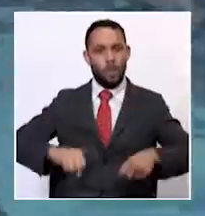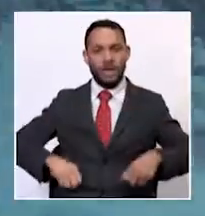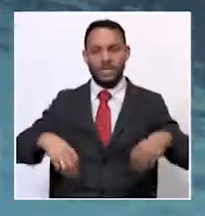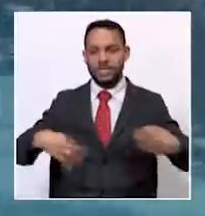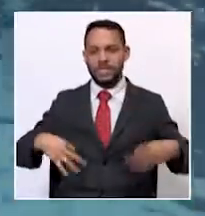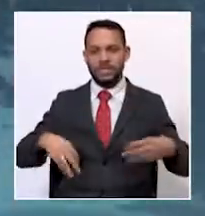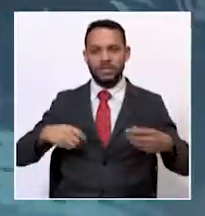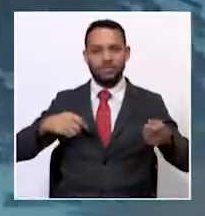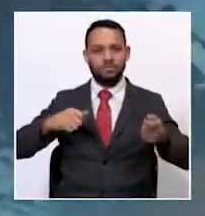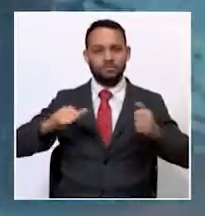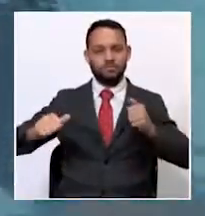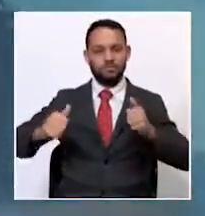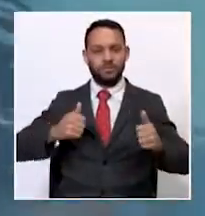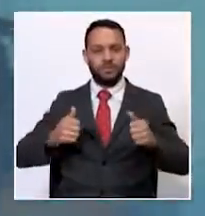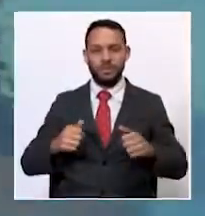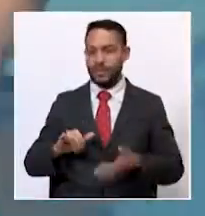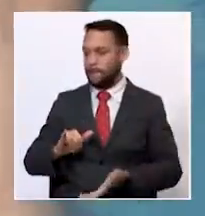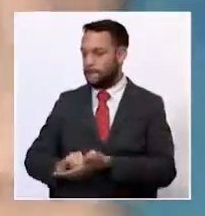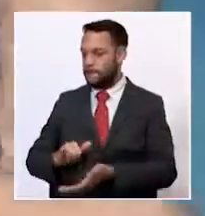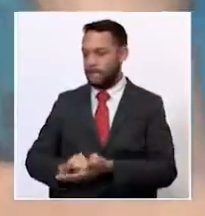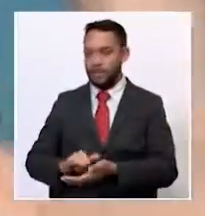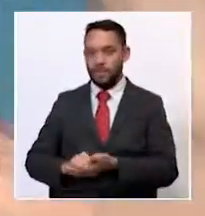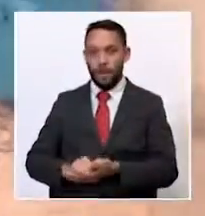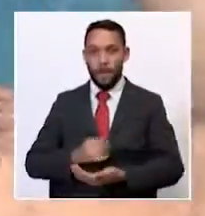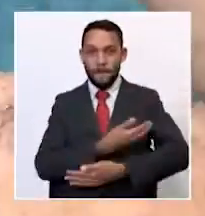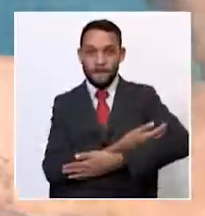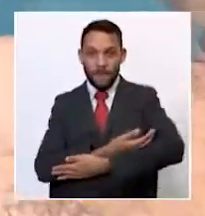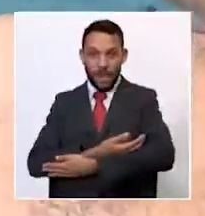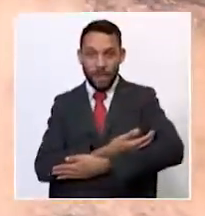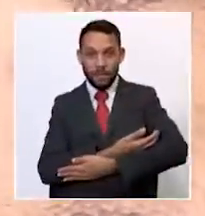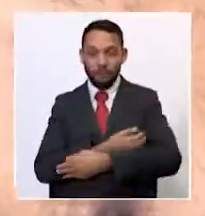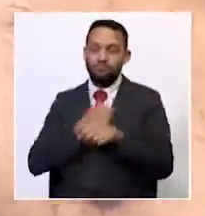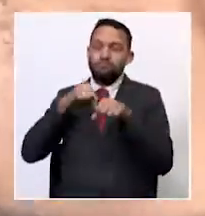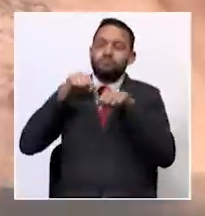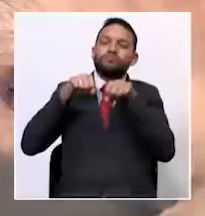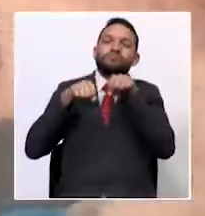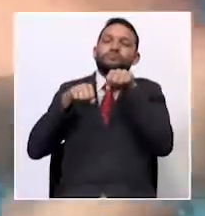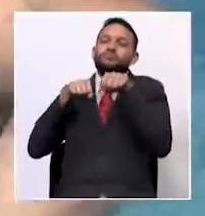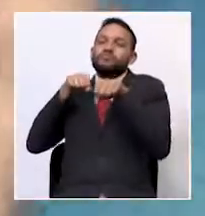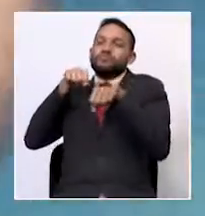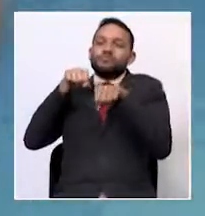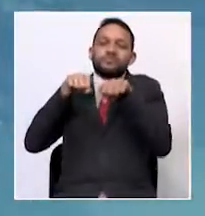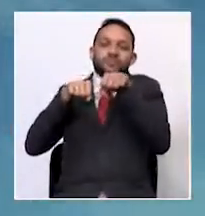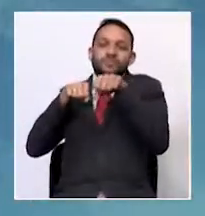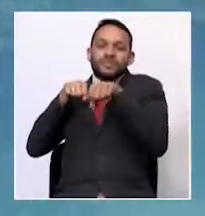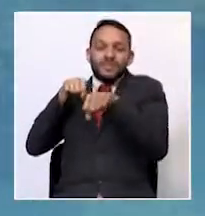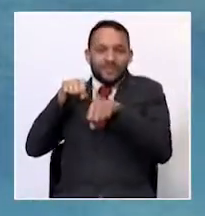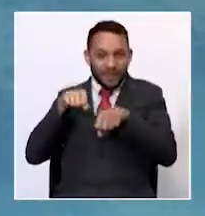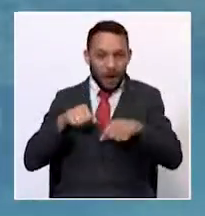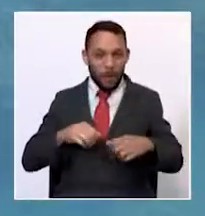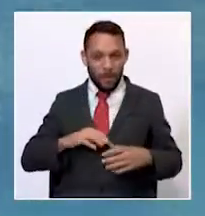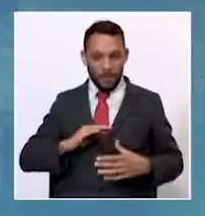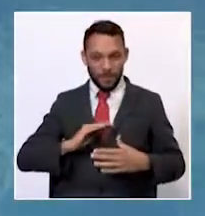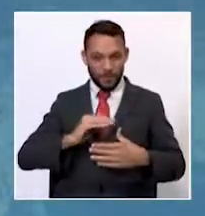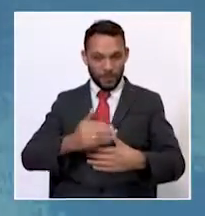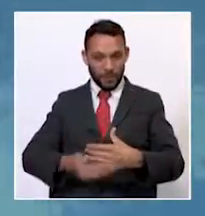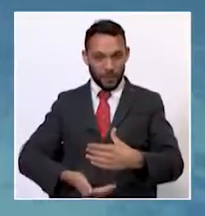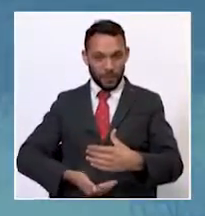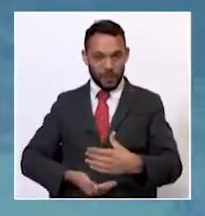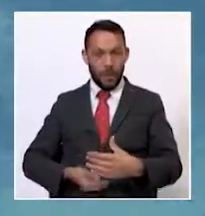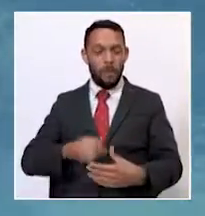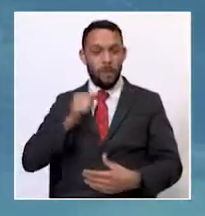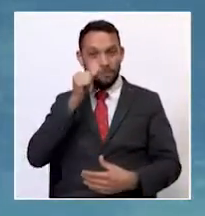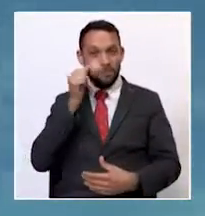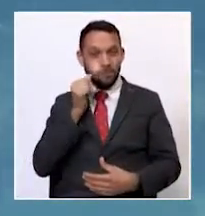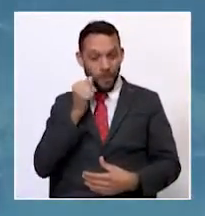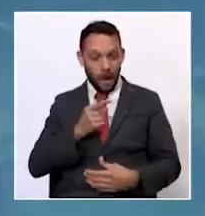lo que vive el niño en el vientre materno cuando está con su placenta, haciendo un proceso de